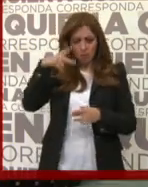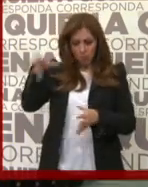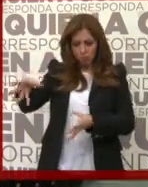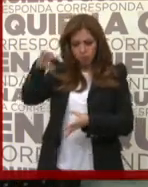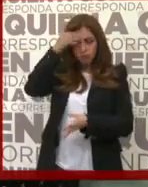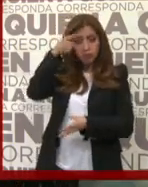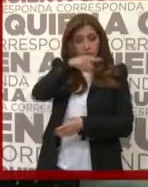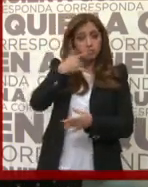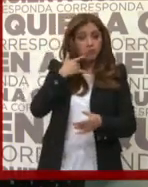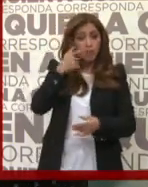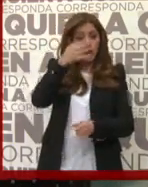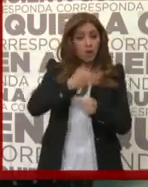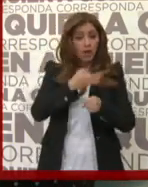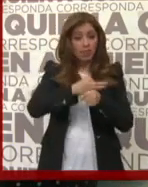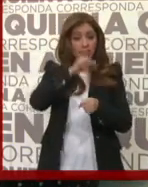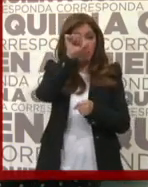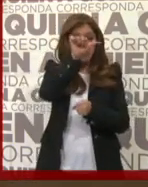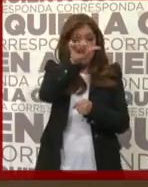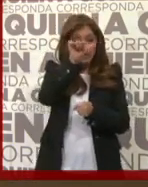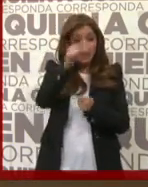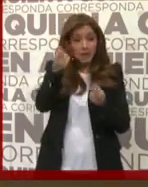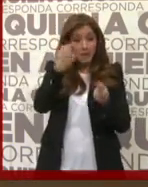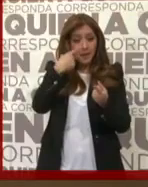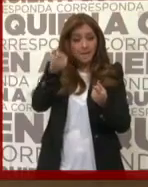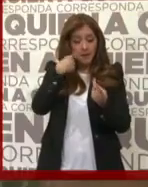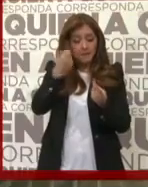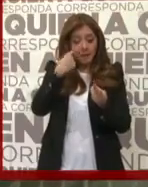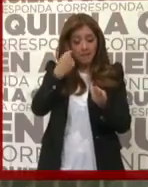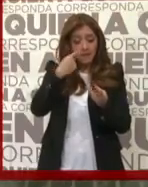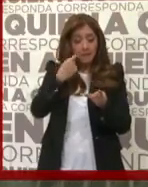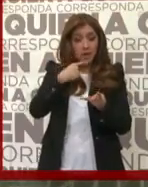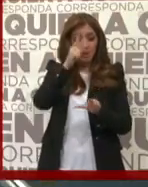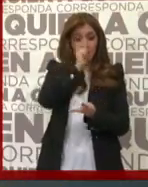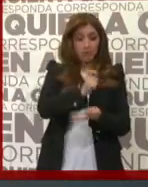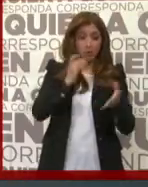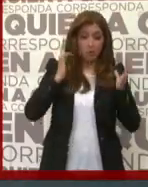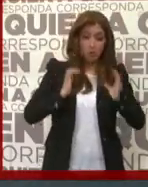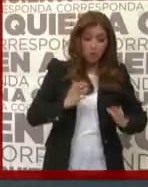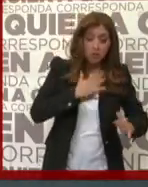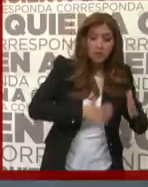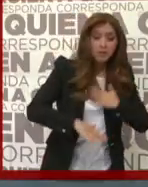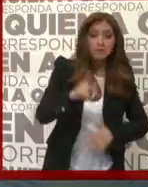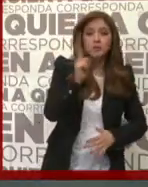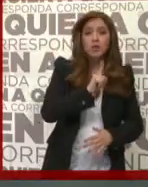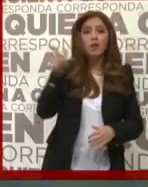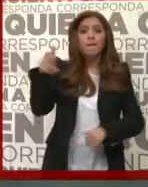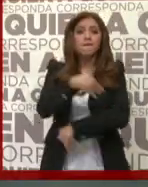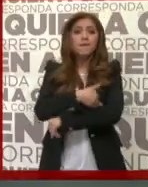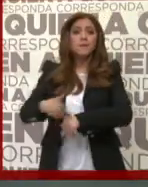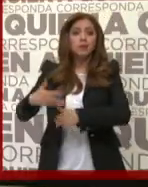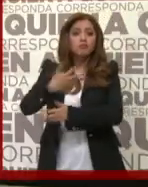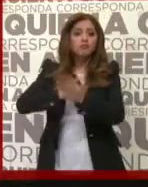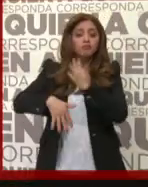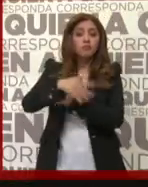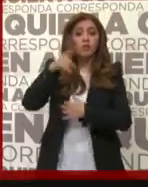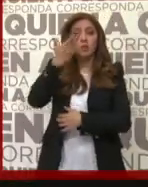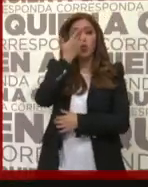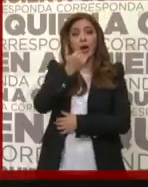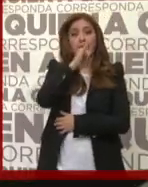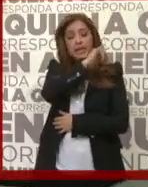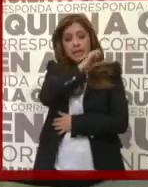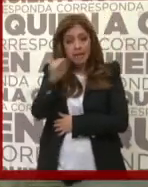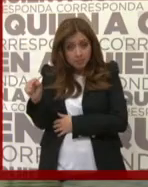campeona. Toma 16 medicamentos diarios, lo que ha deteriorado no solo su cuerpo, sino la economía familiar. Carece de seguridad